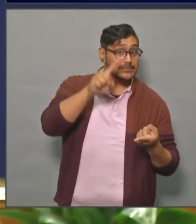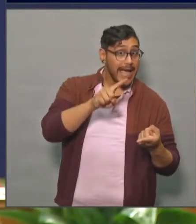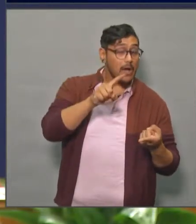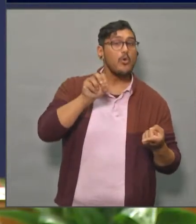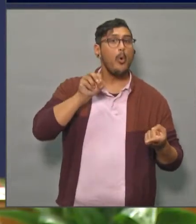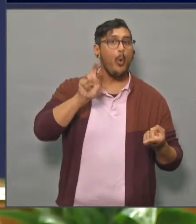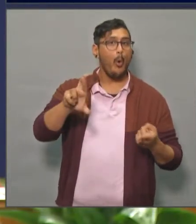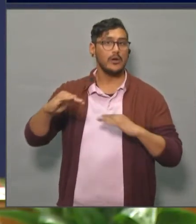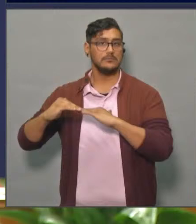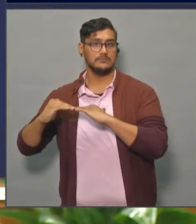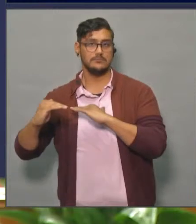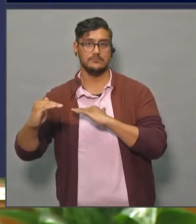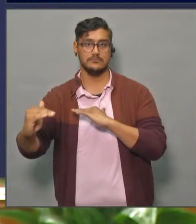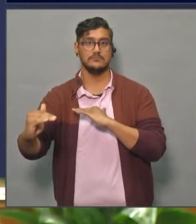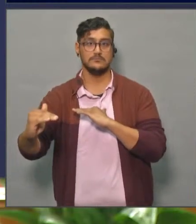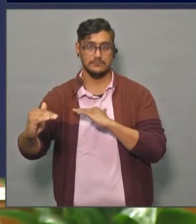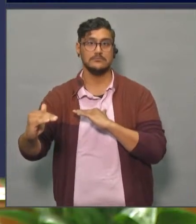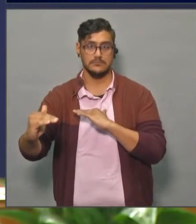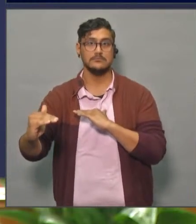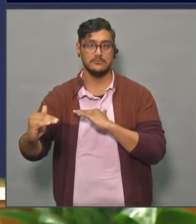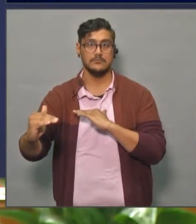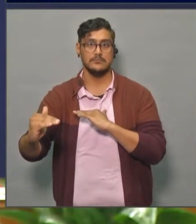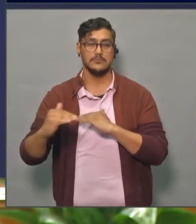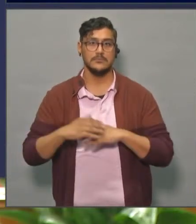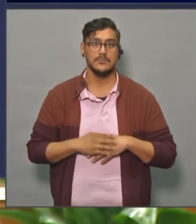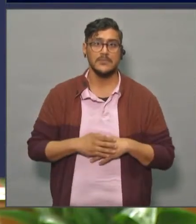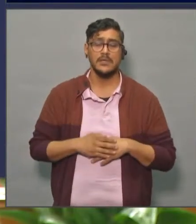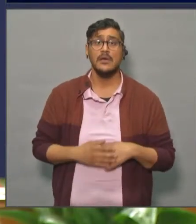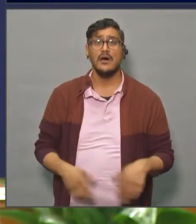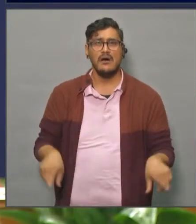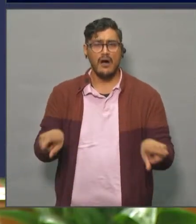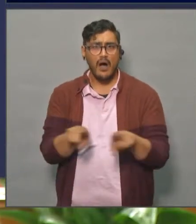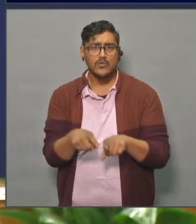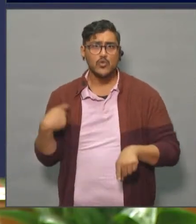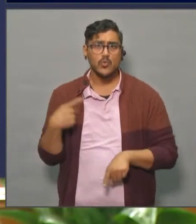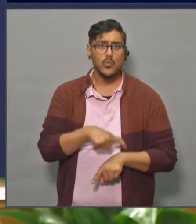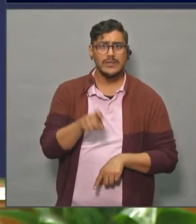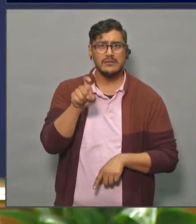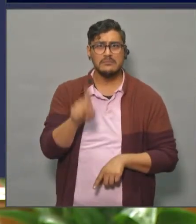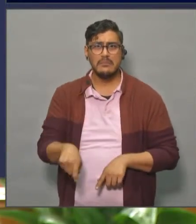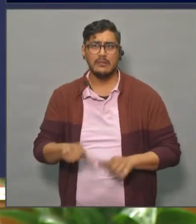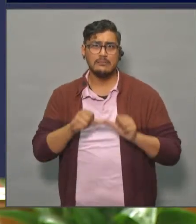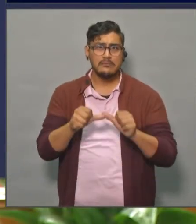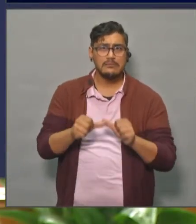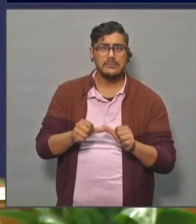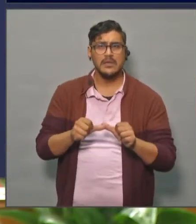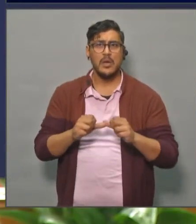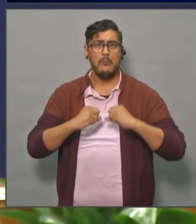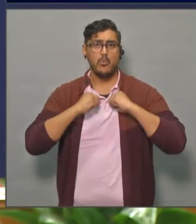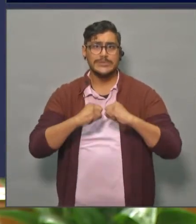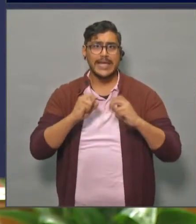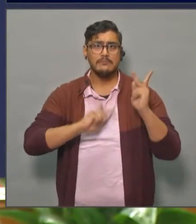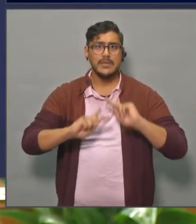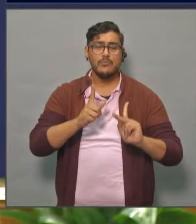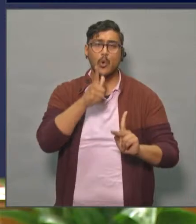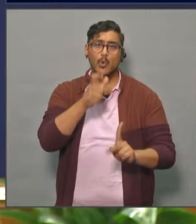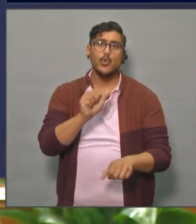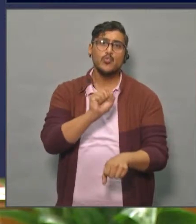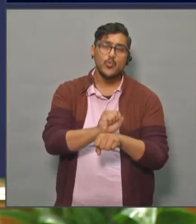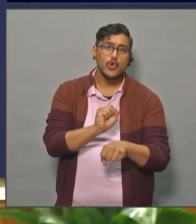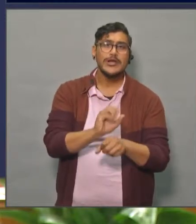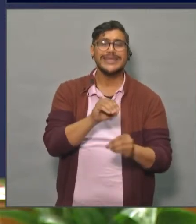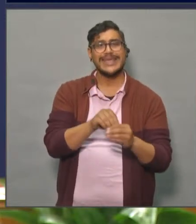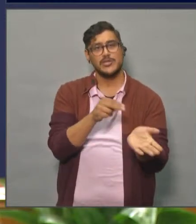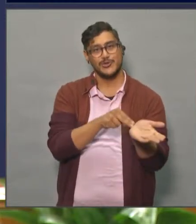Otra necesidad importante es continuar nuestros esfuerzos para proteger a quienes residen y trabajan en nuestros hogares de